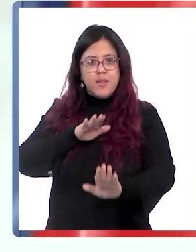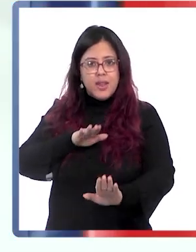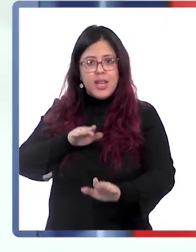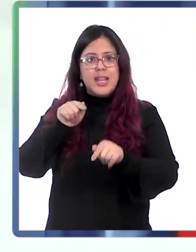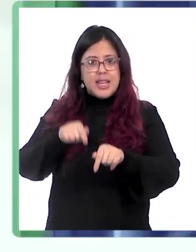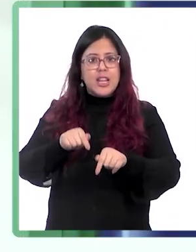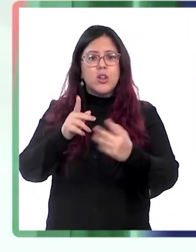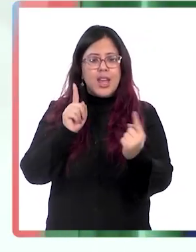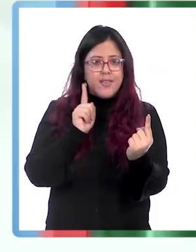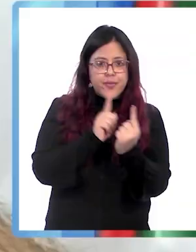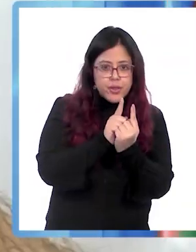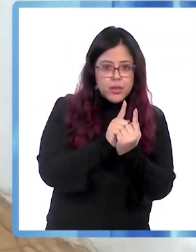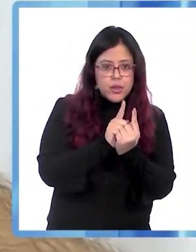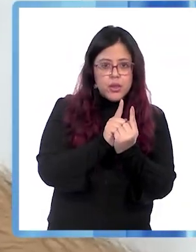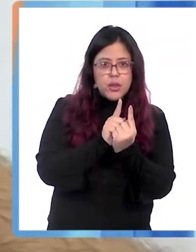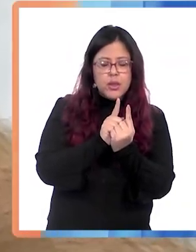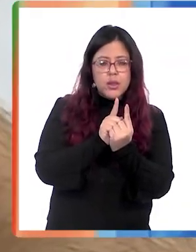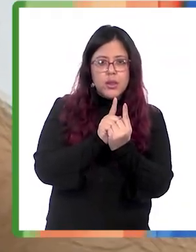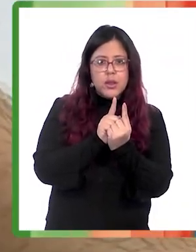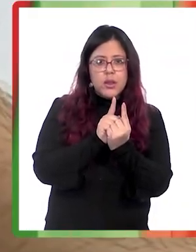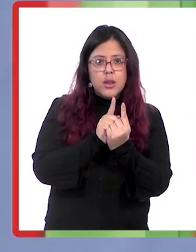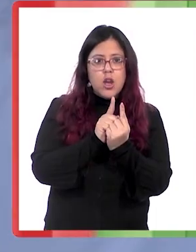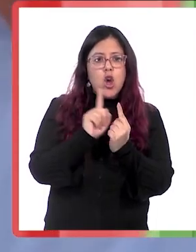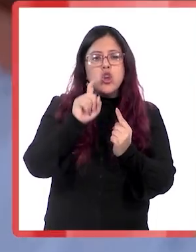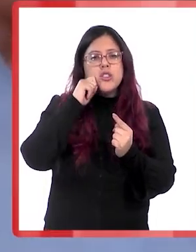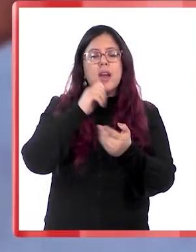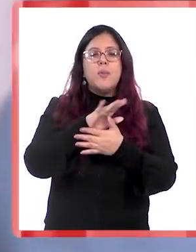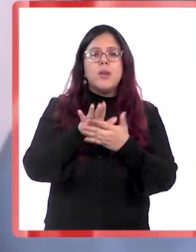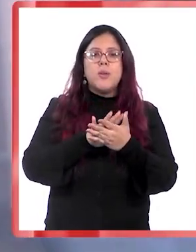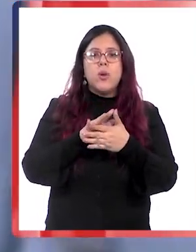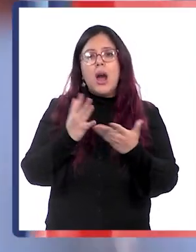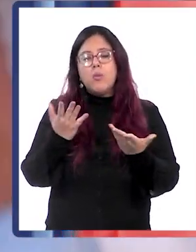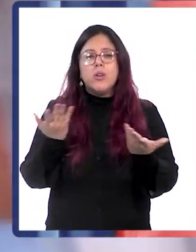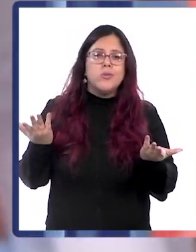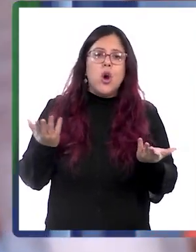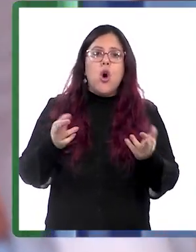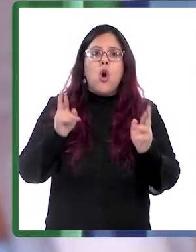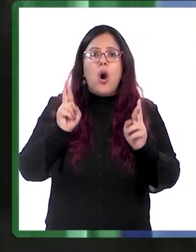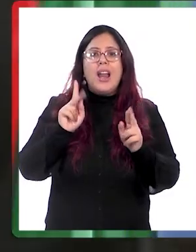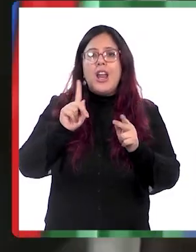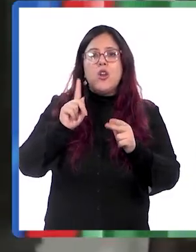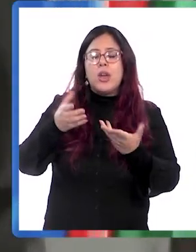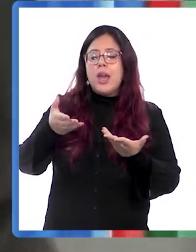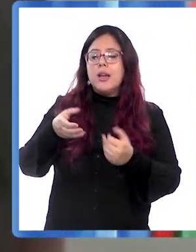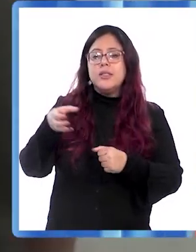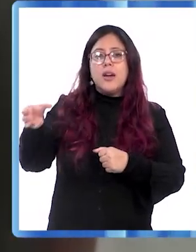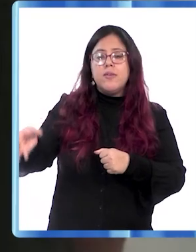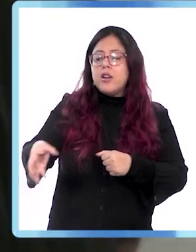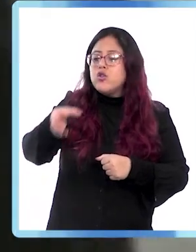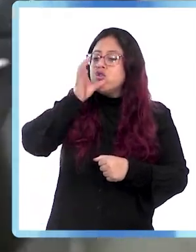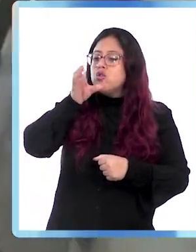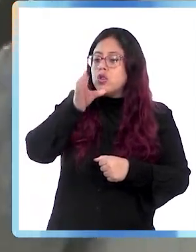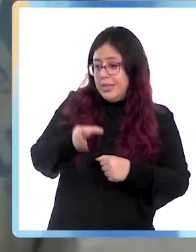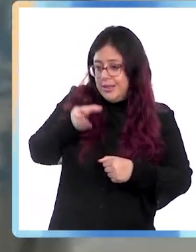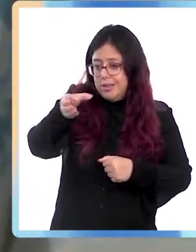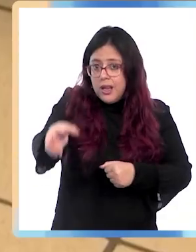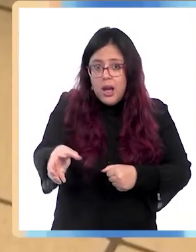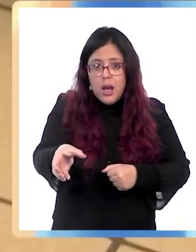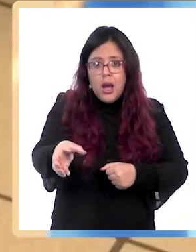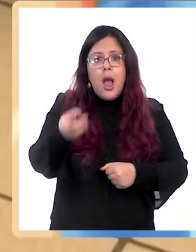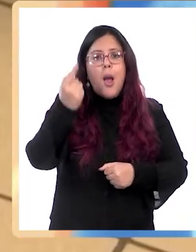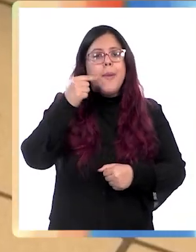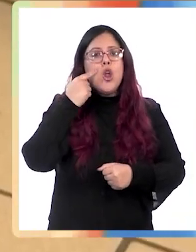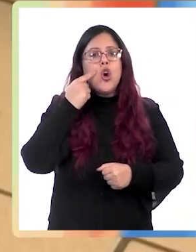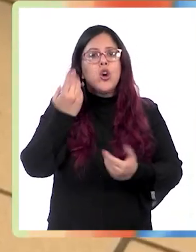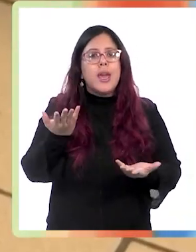contacto cercano, no es tanto que, pucha, que tomé, ojalá, claro, no tomar del mismo vaso de un desconocido, pero el